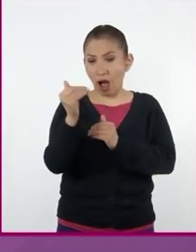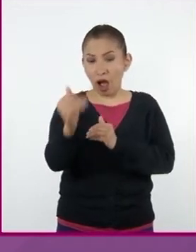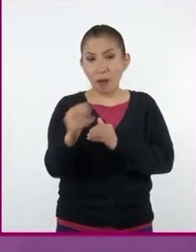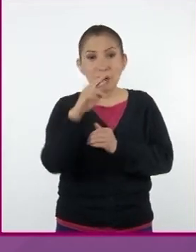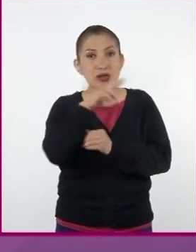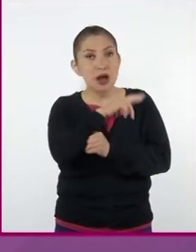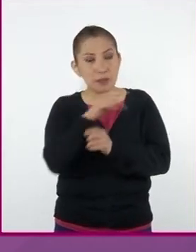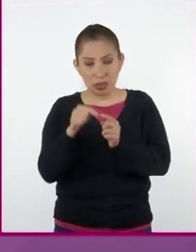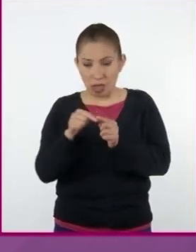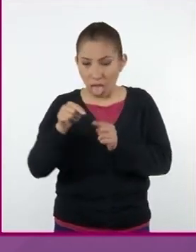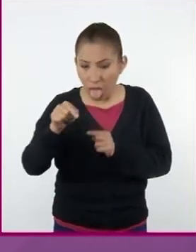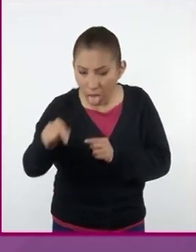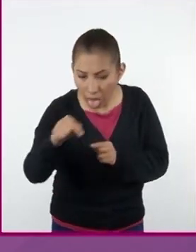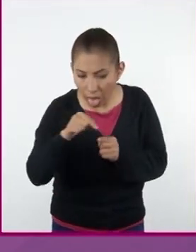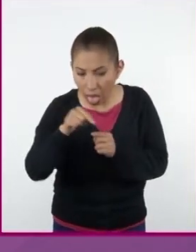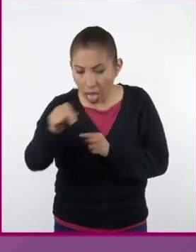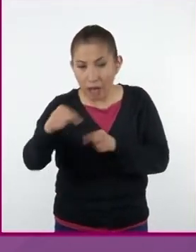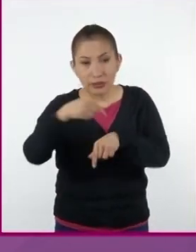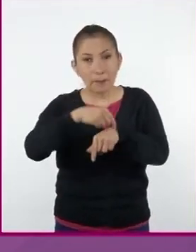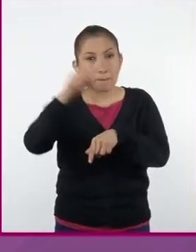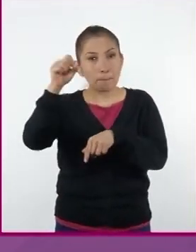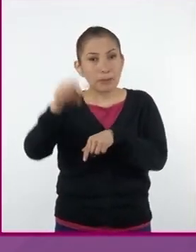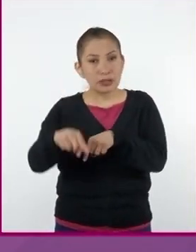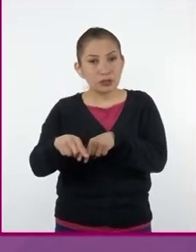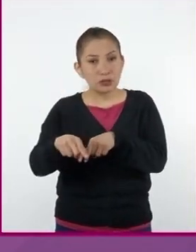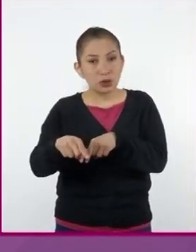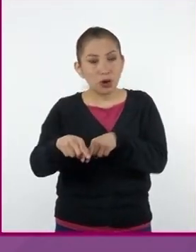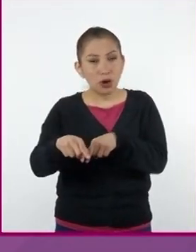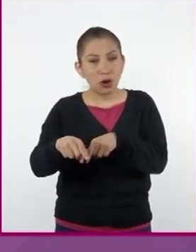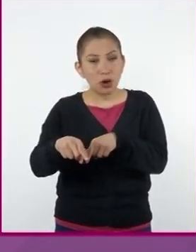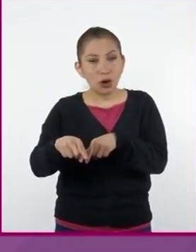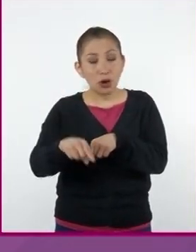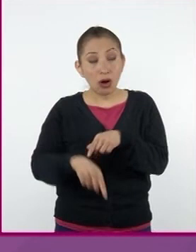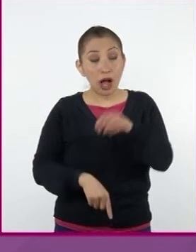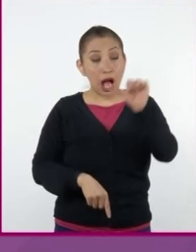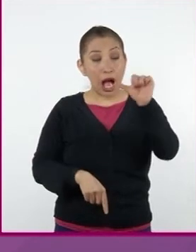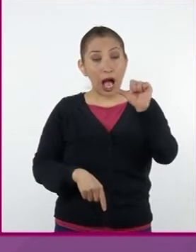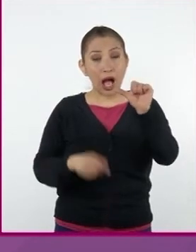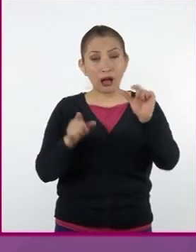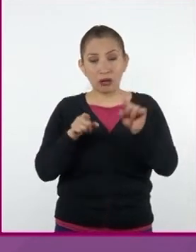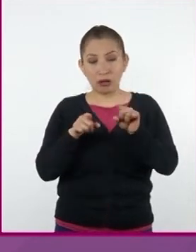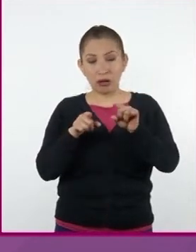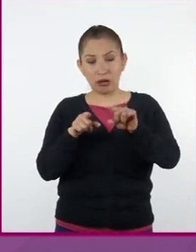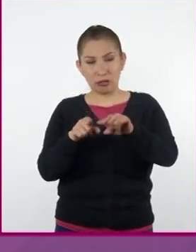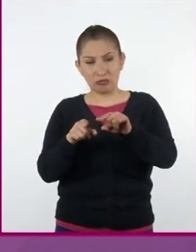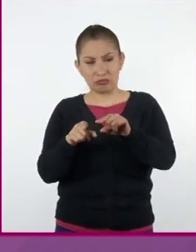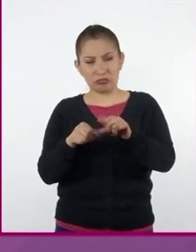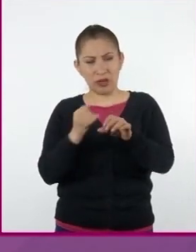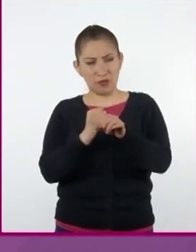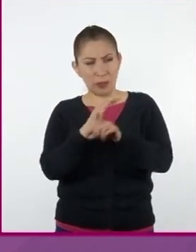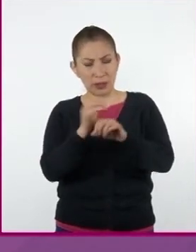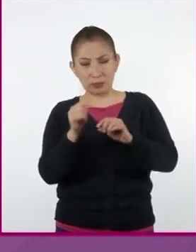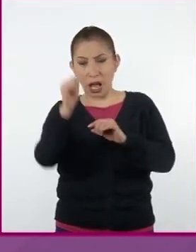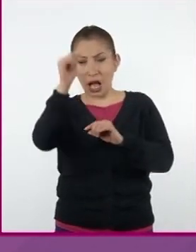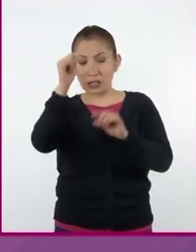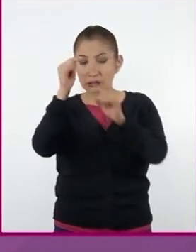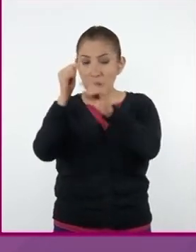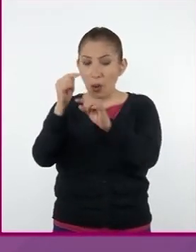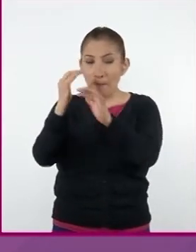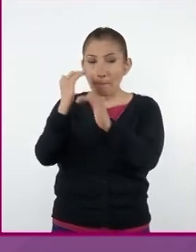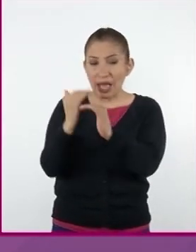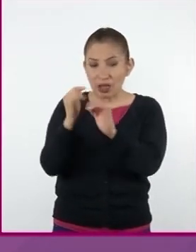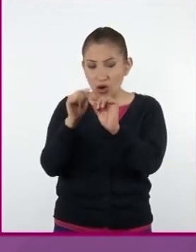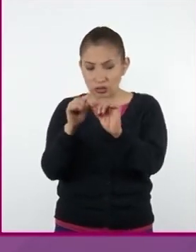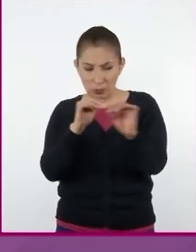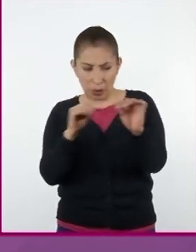mayor distancia en el mismo tiempo comparado con el cuerpo A. La información que podemos obtener de aquí, al